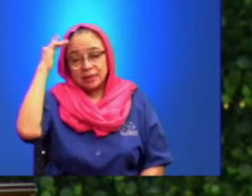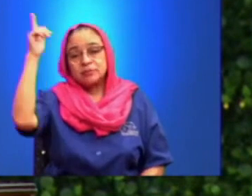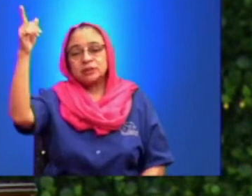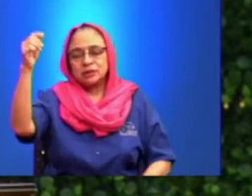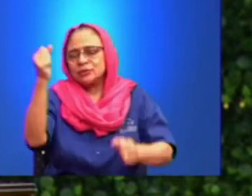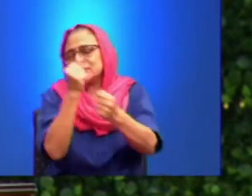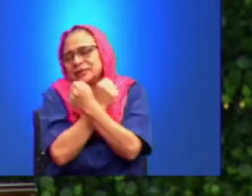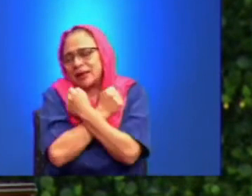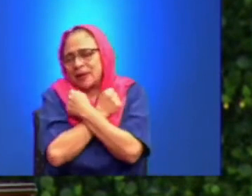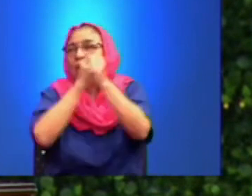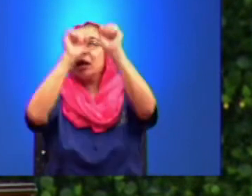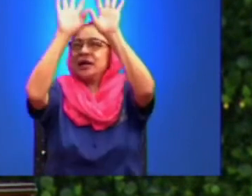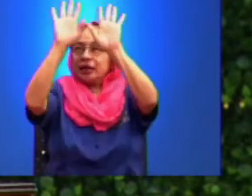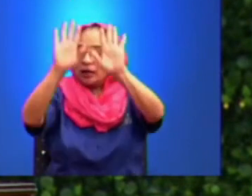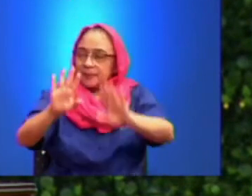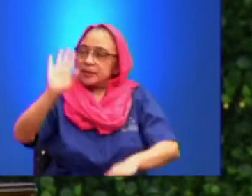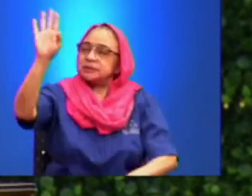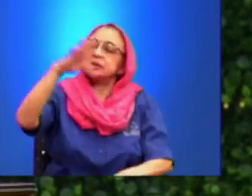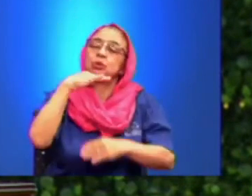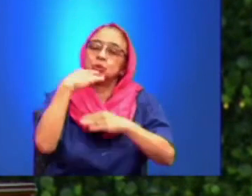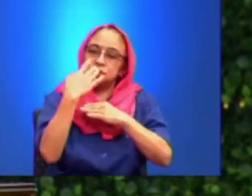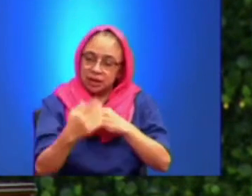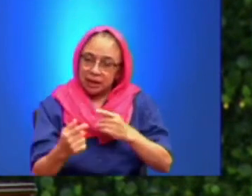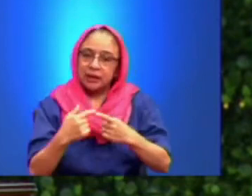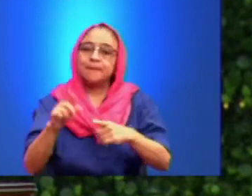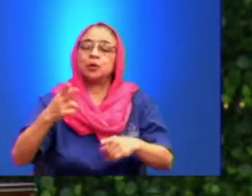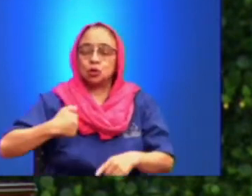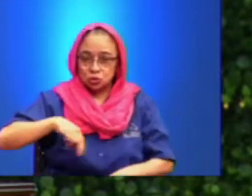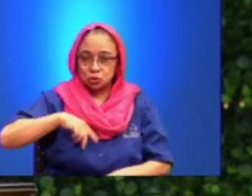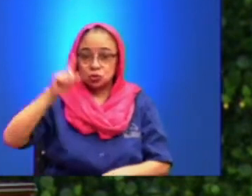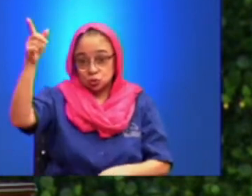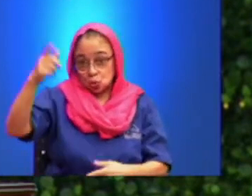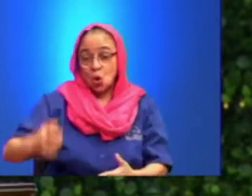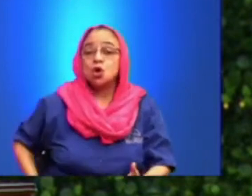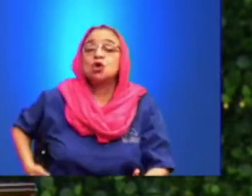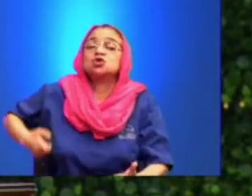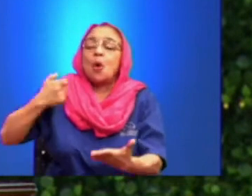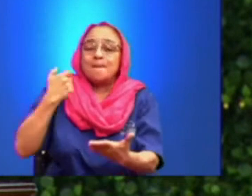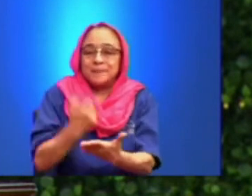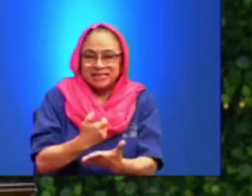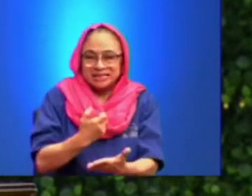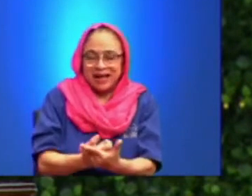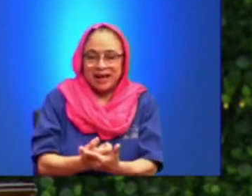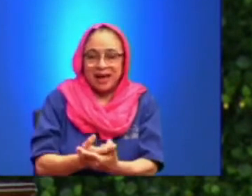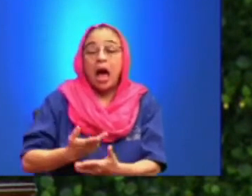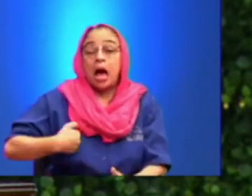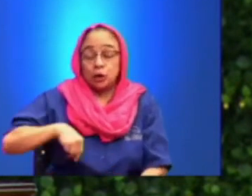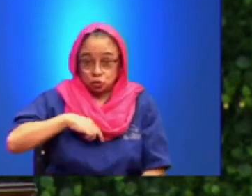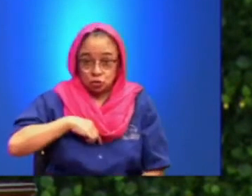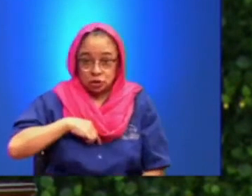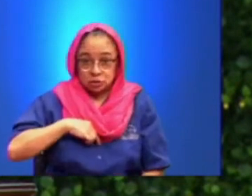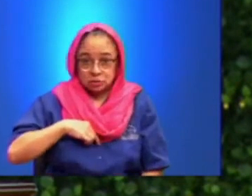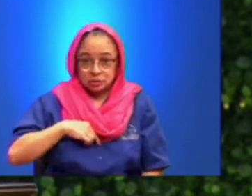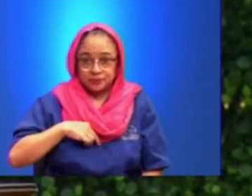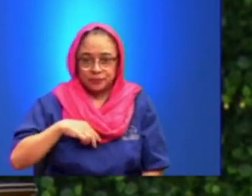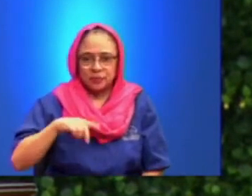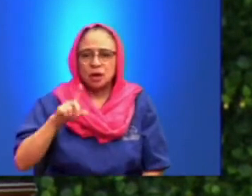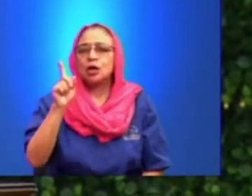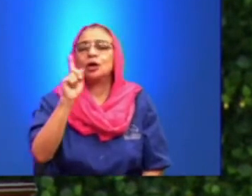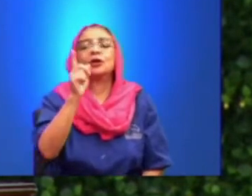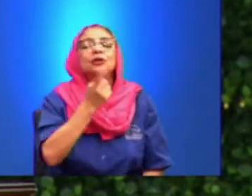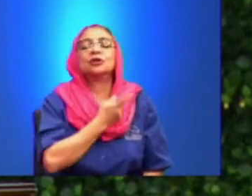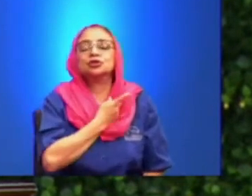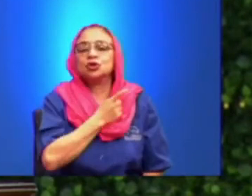amado y derramaste tu sangre por nosotros nos compraste y no te vas todo eso